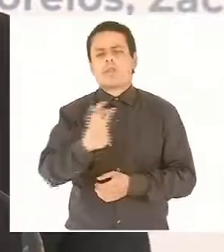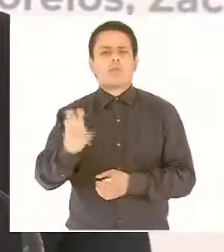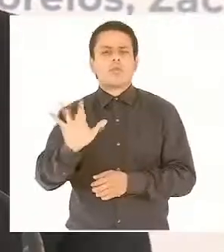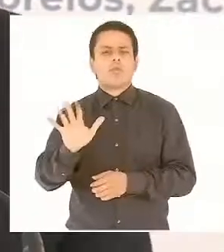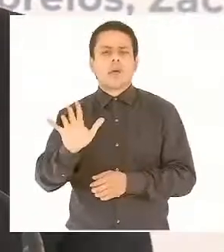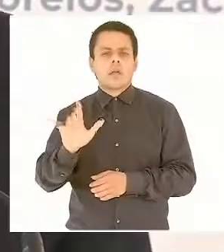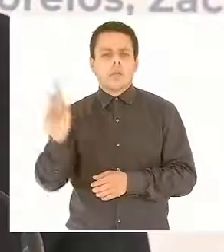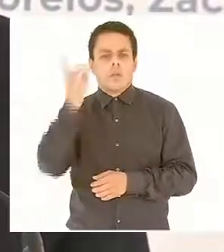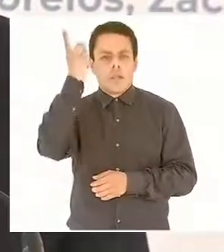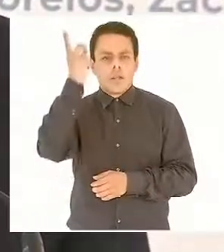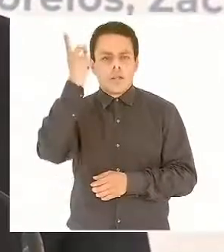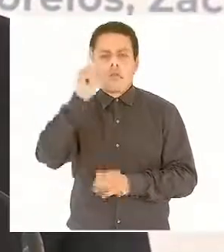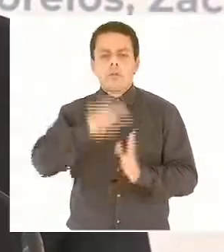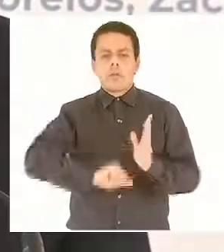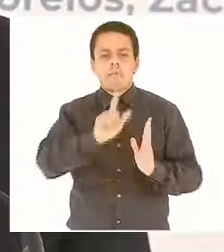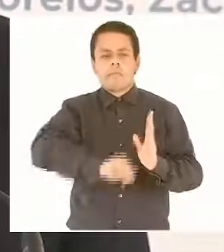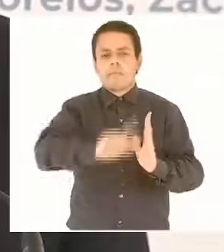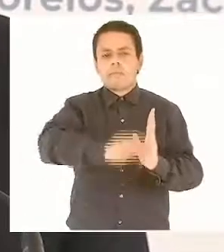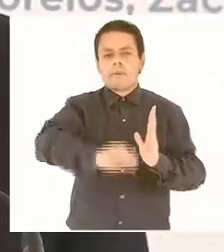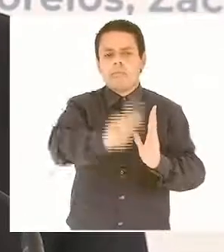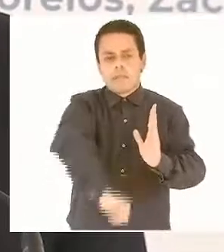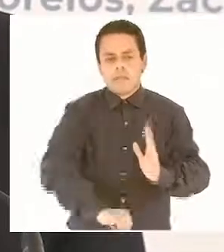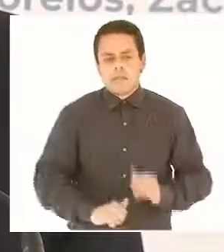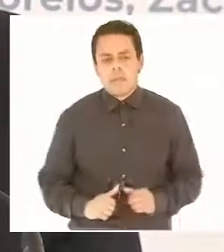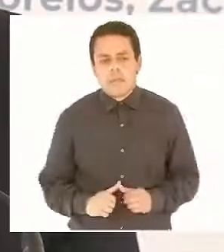$350 mensuales.